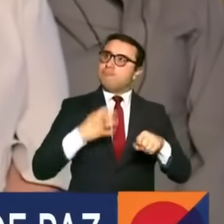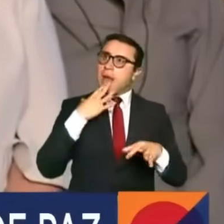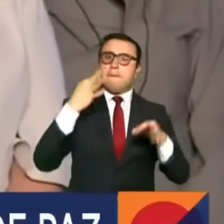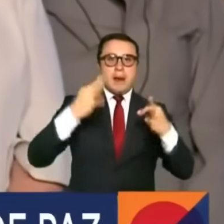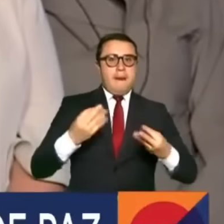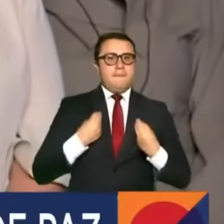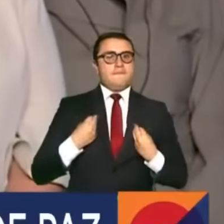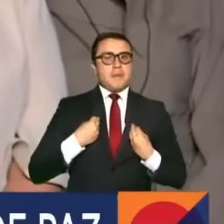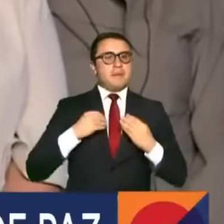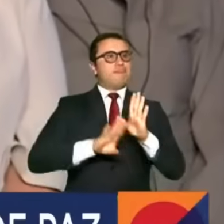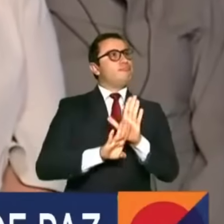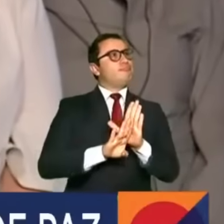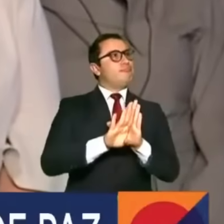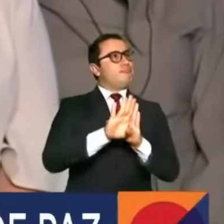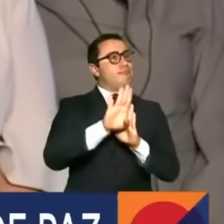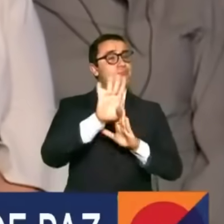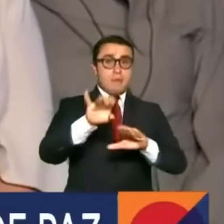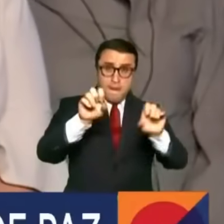dentro de la sociedad colombiana,